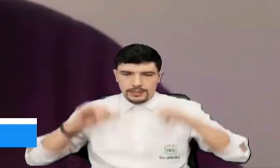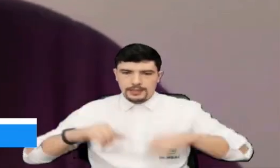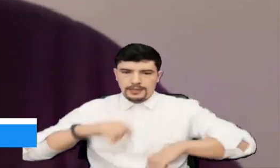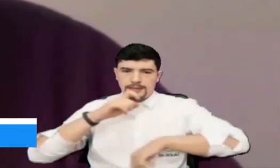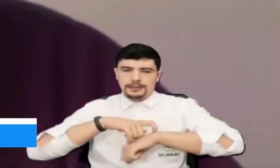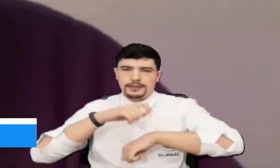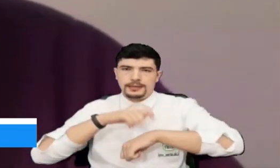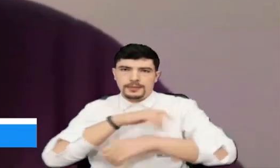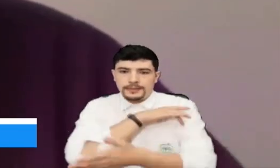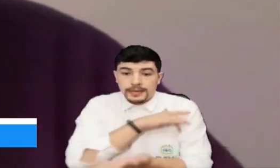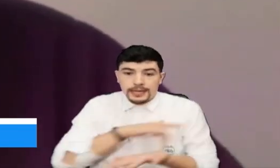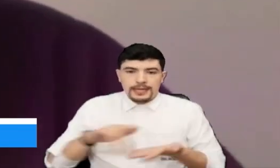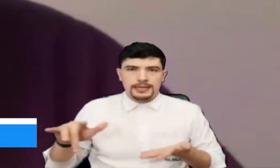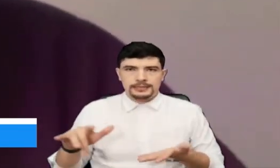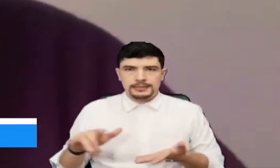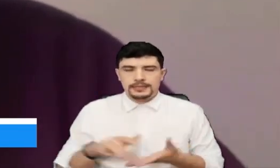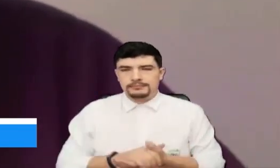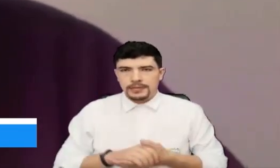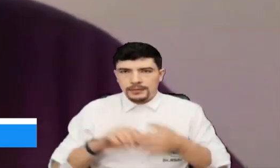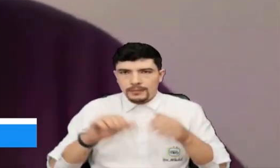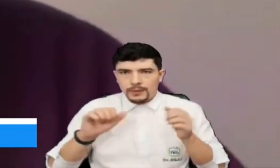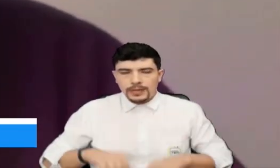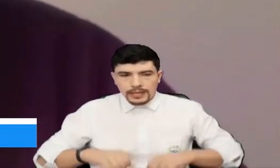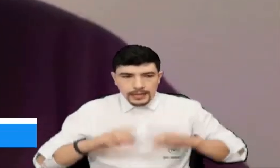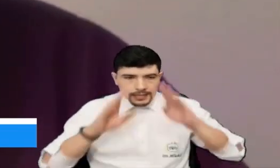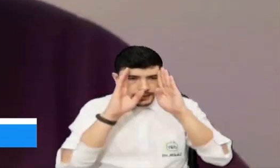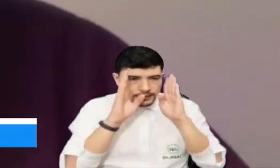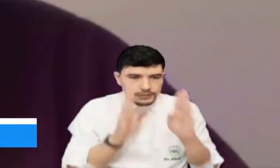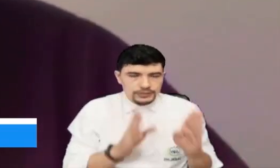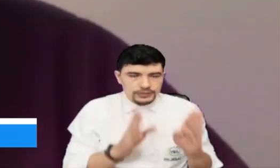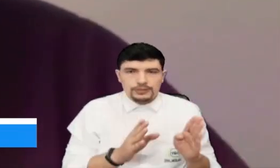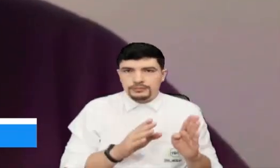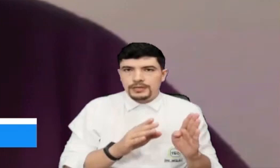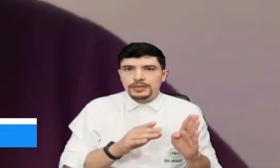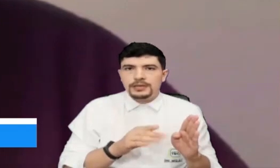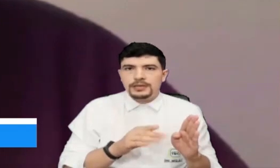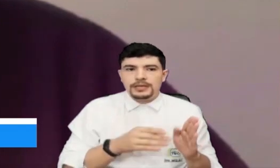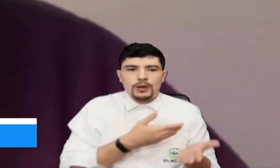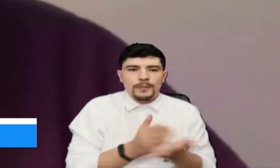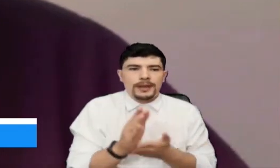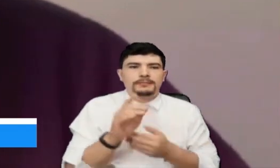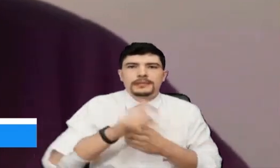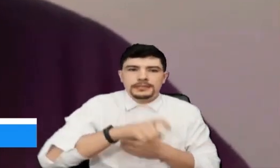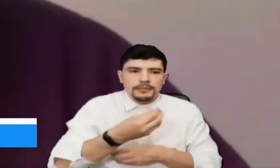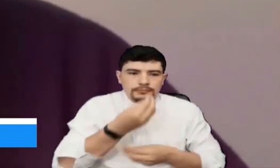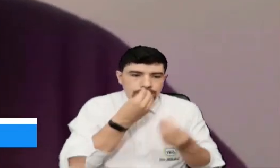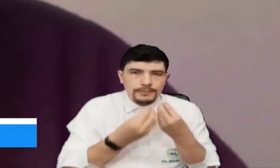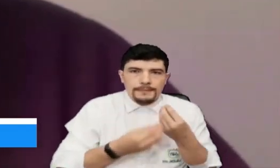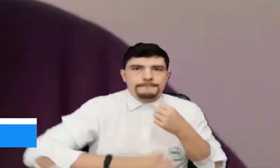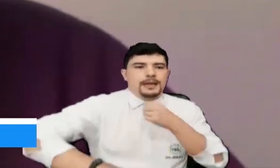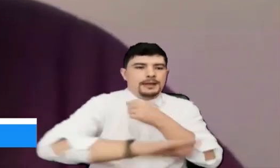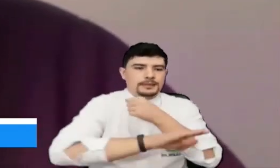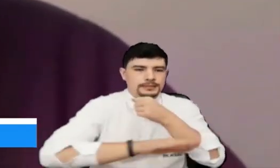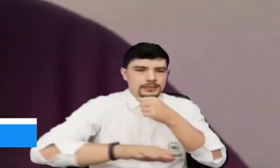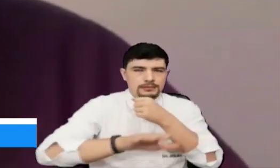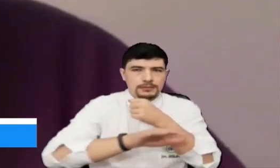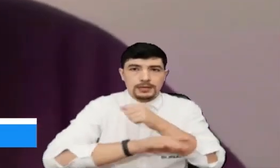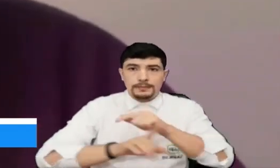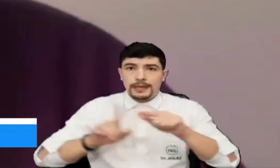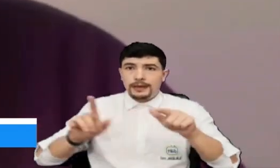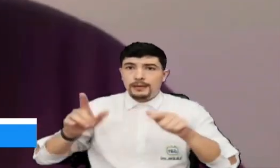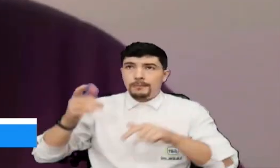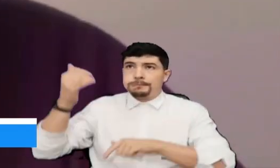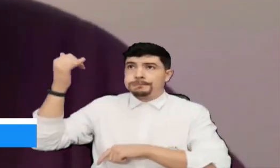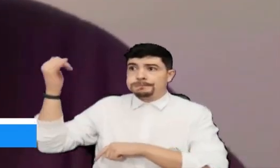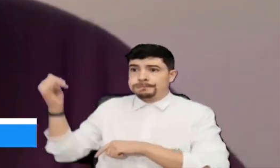poder cubrir necesidades básicas. Pero lo increíble es que mientras en todo el mundo se debatía el tema de renta